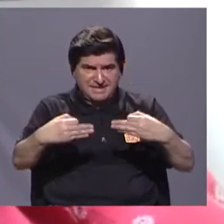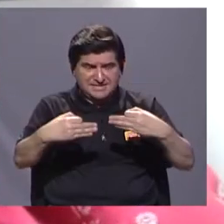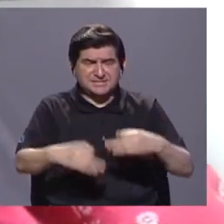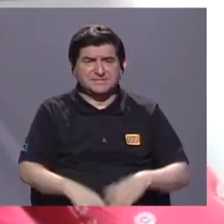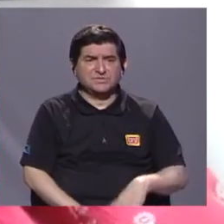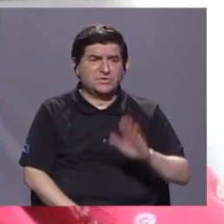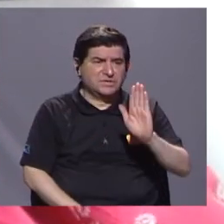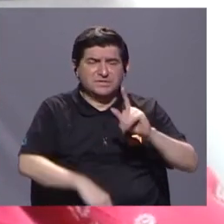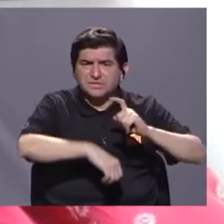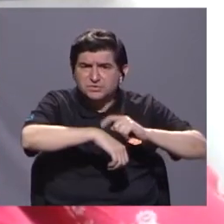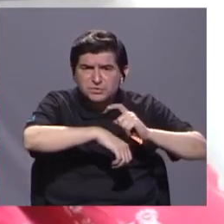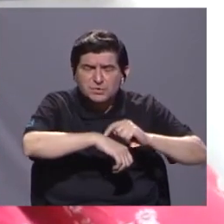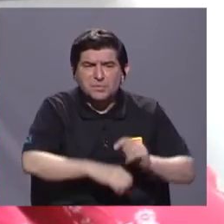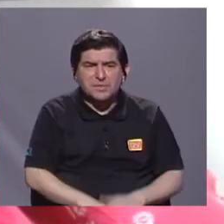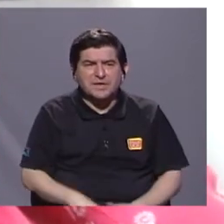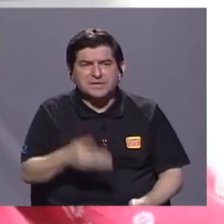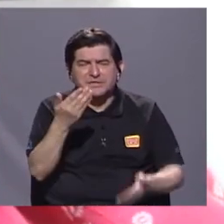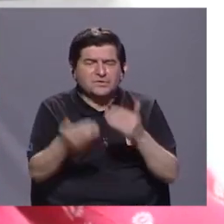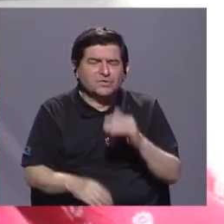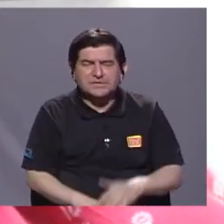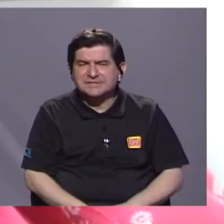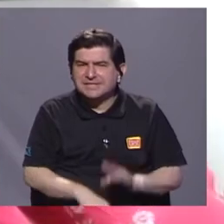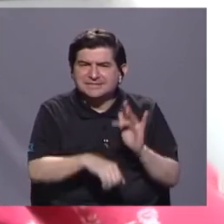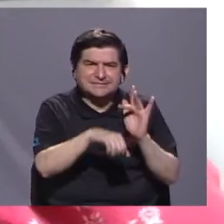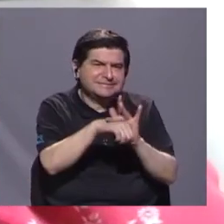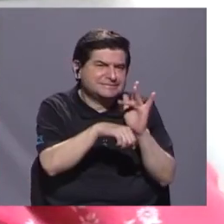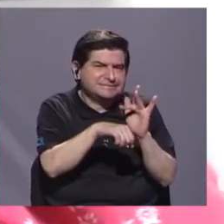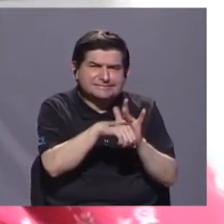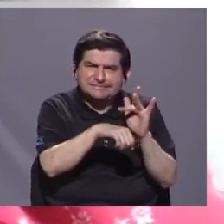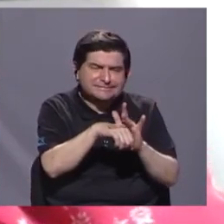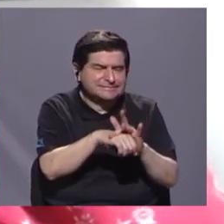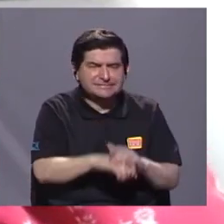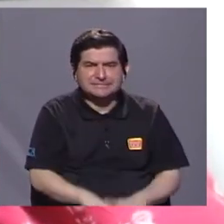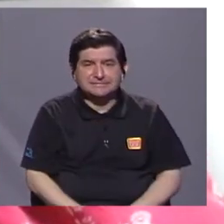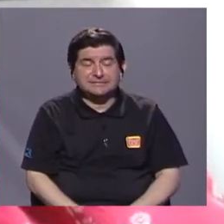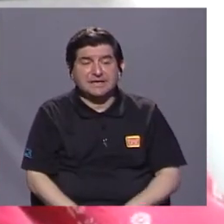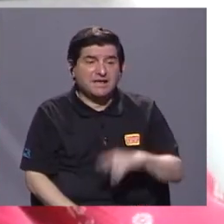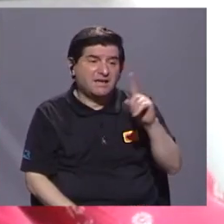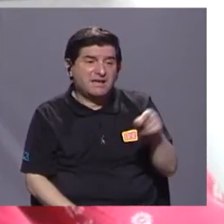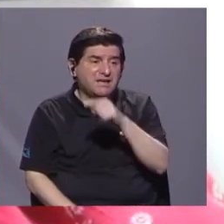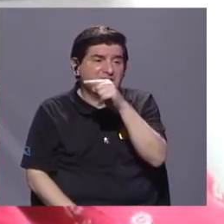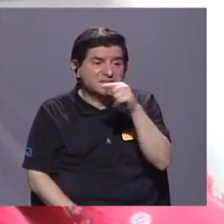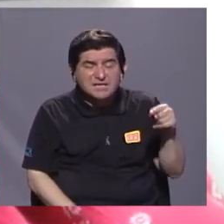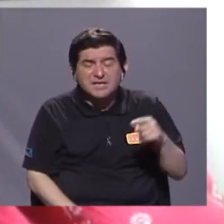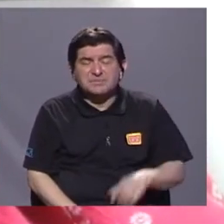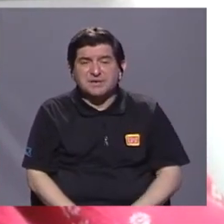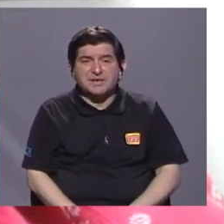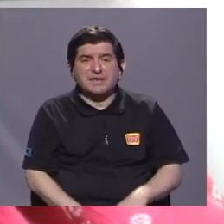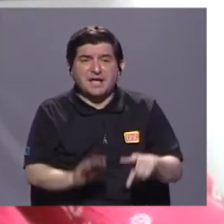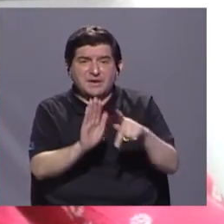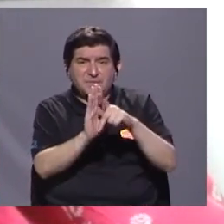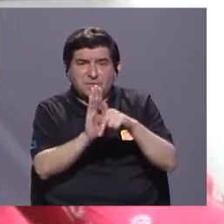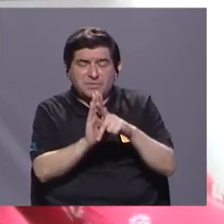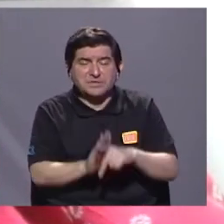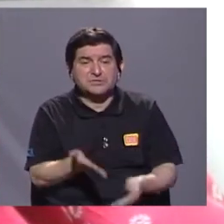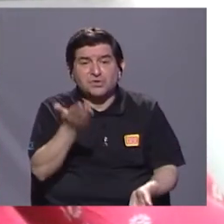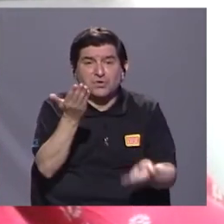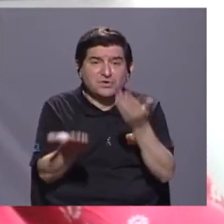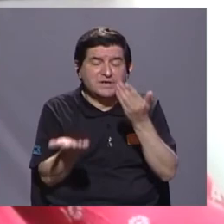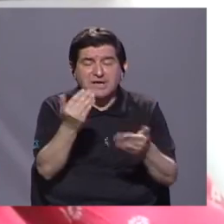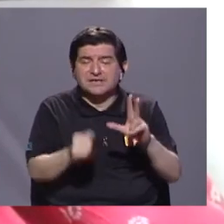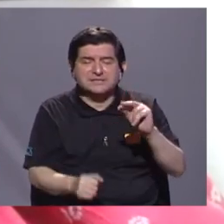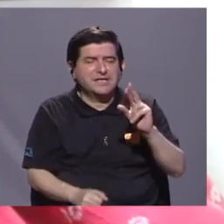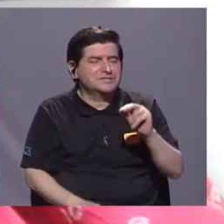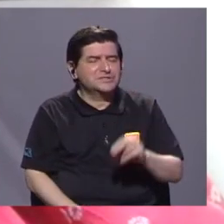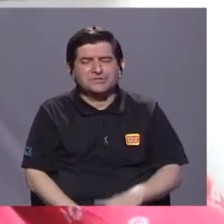probablemente un poco prematuras y se levantaron restricciones que probablemente todavía no se